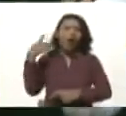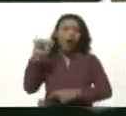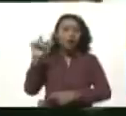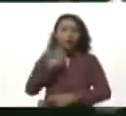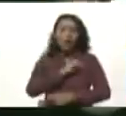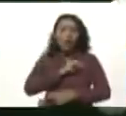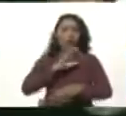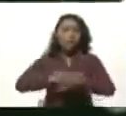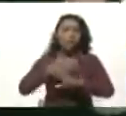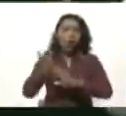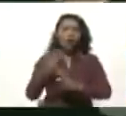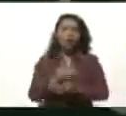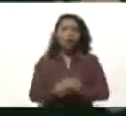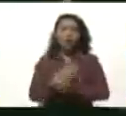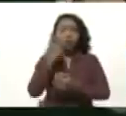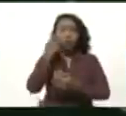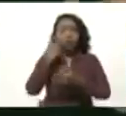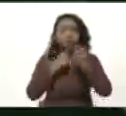Son unos cobardes porque